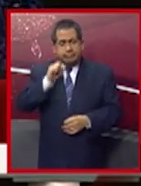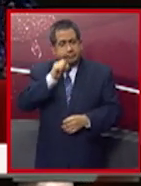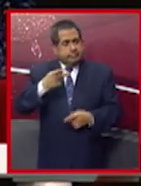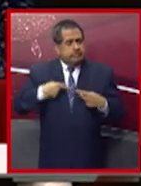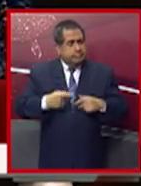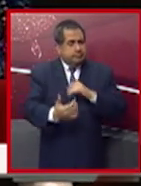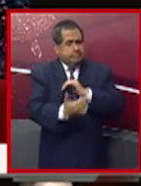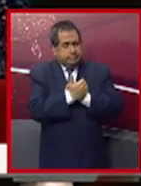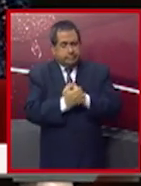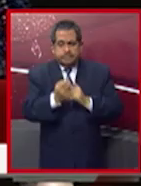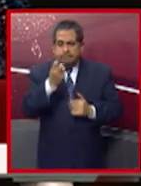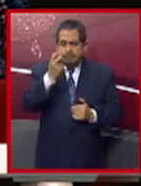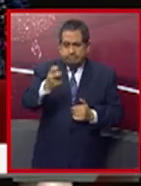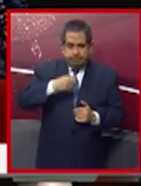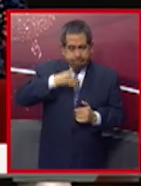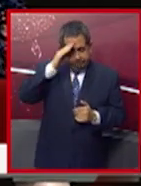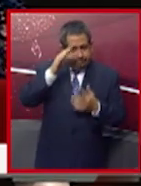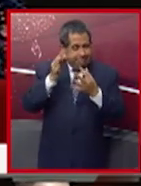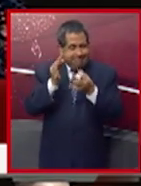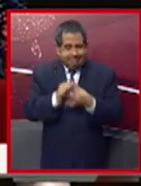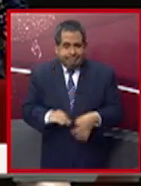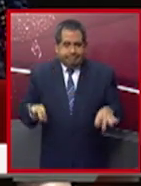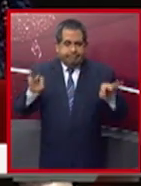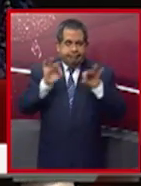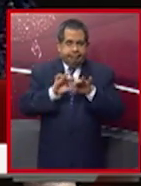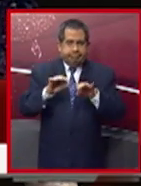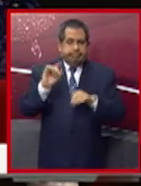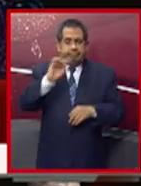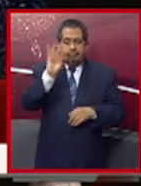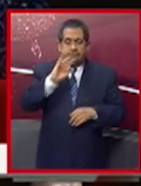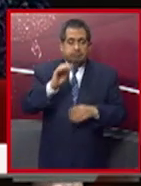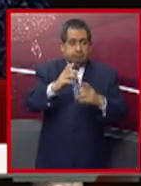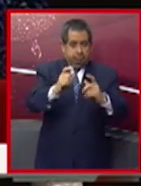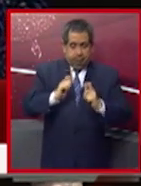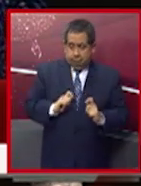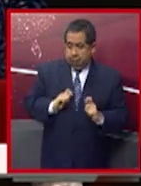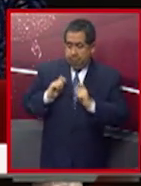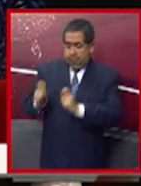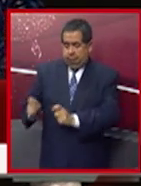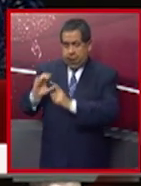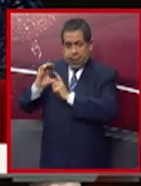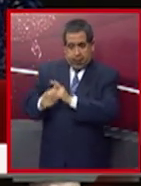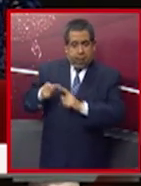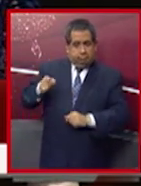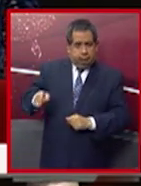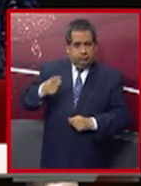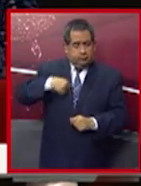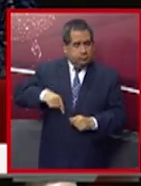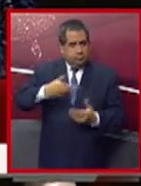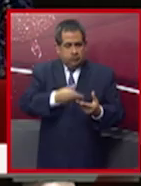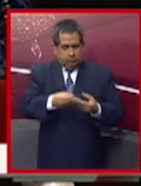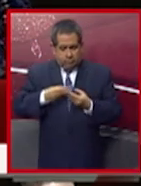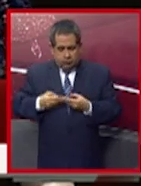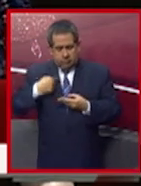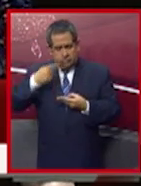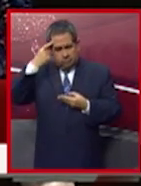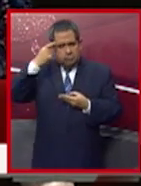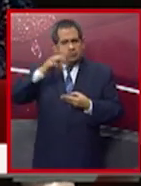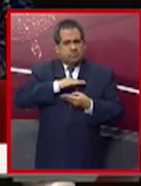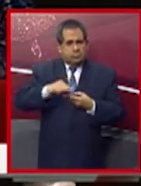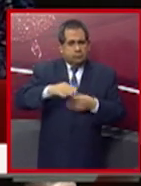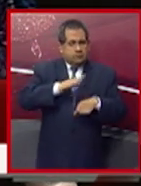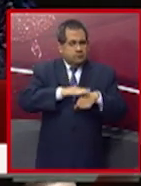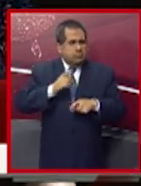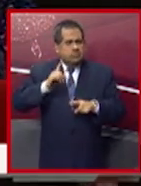ciudadanas. Por eso es tan importante que cuando se turna una comisión, nosotros podamos tener esa facultad